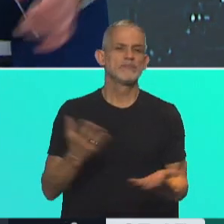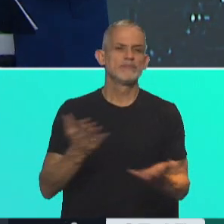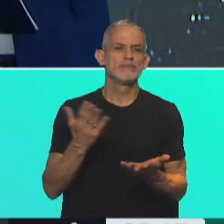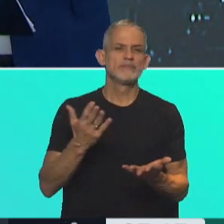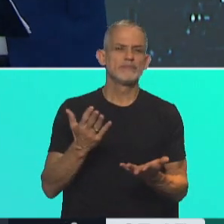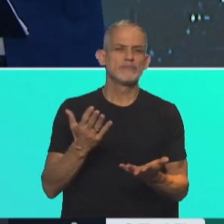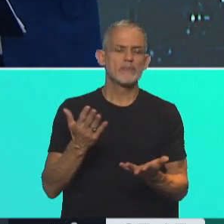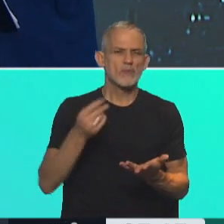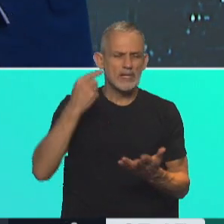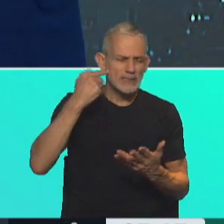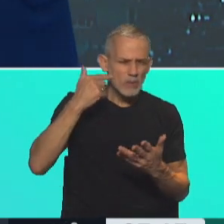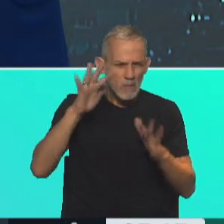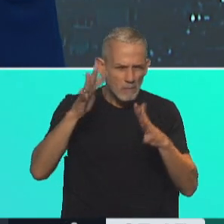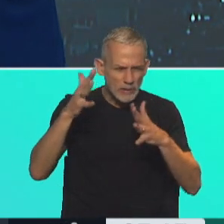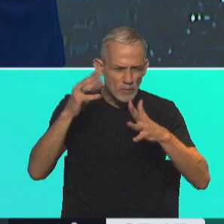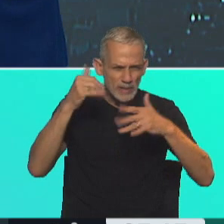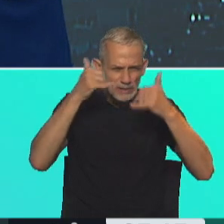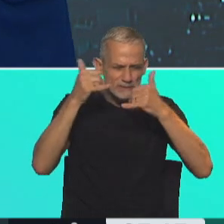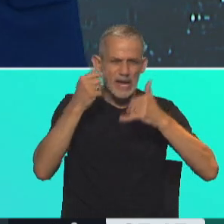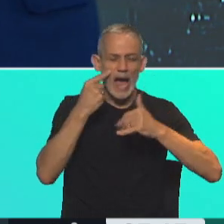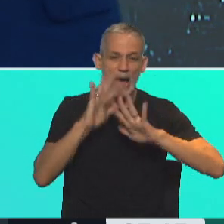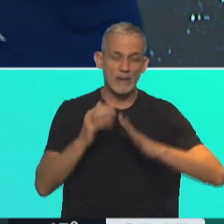precisión? No lo escucho muy bien, así que le voy a pedir